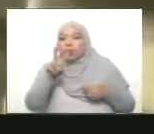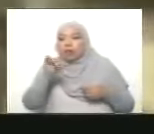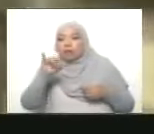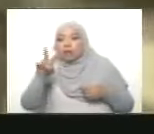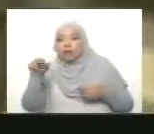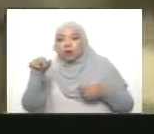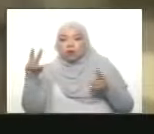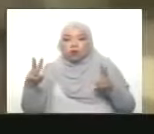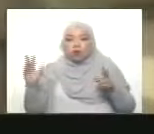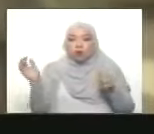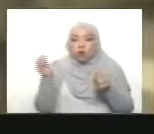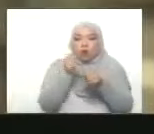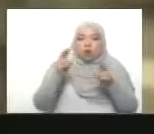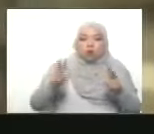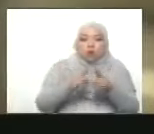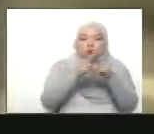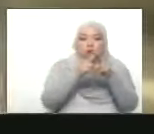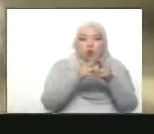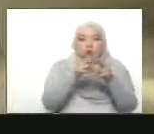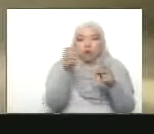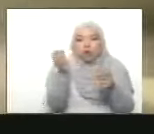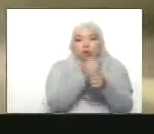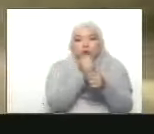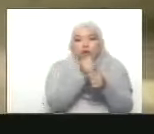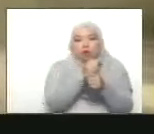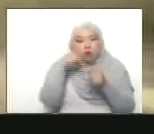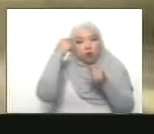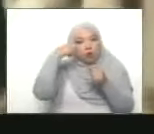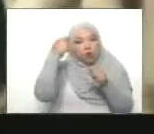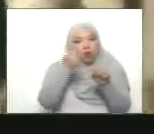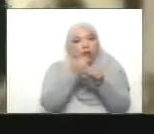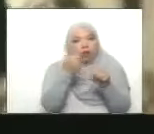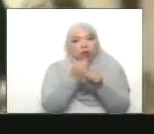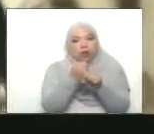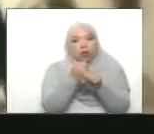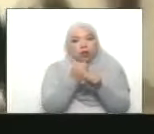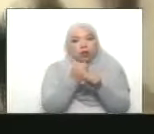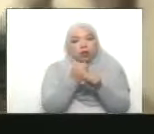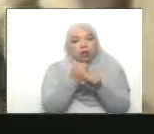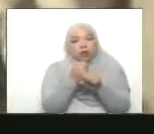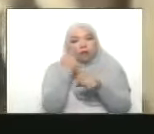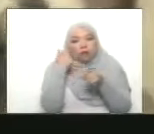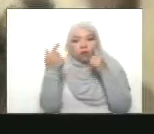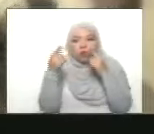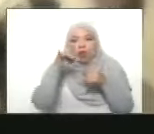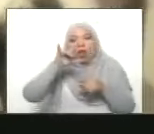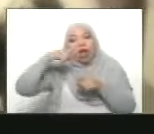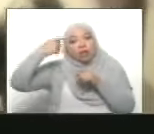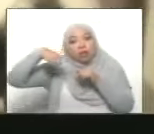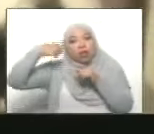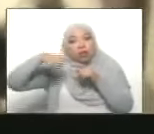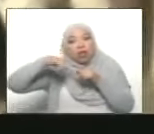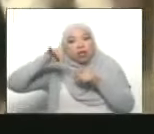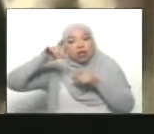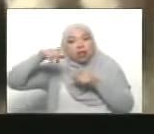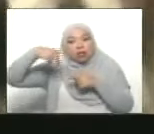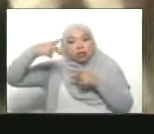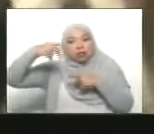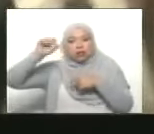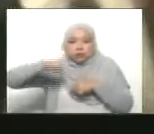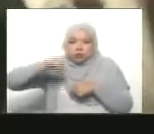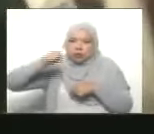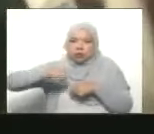se encontró con un gran tesoro. ¿Verdad? Está colgado. Está en YouTube, si podemos decirlo ahora.